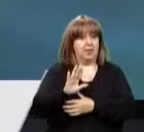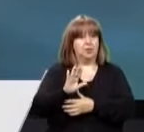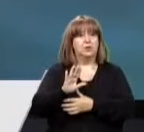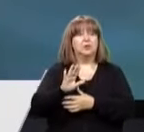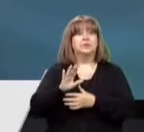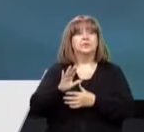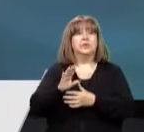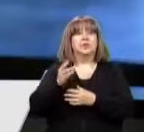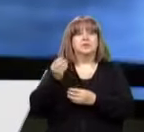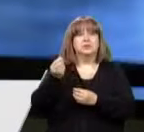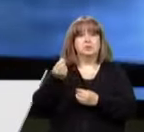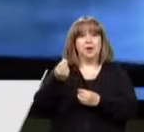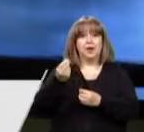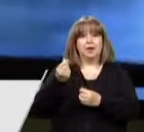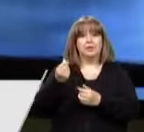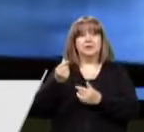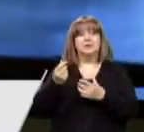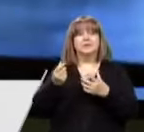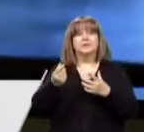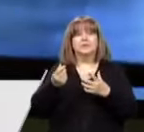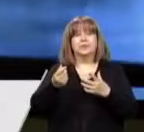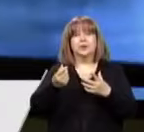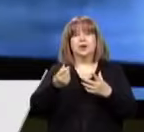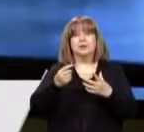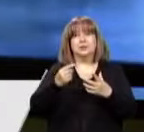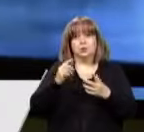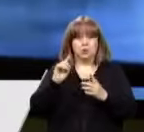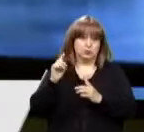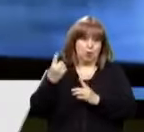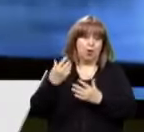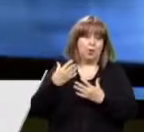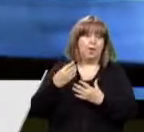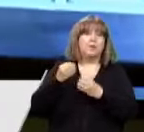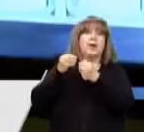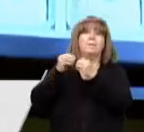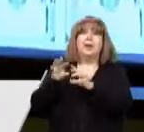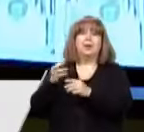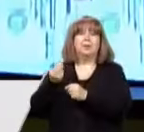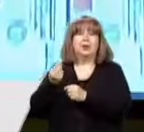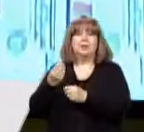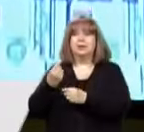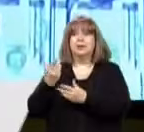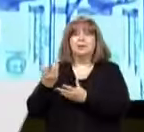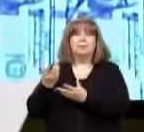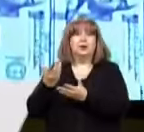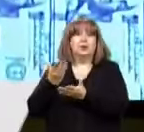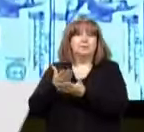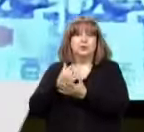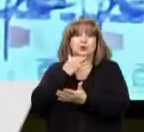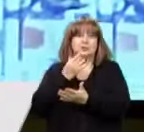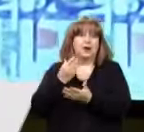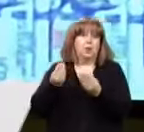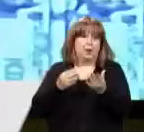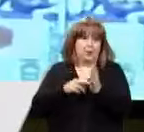si invierto solo como hoy se abre la cuenta y el cliente pueda operar solo Bueno A veces pierden plata porque no saben el riesgo que están dispuestos a asumir